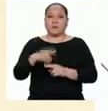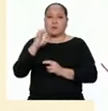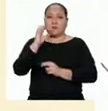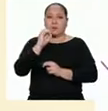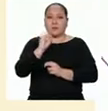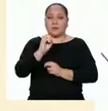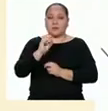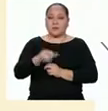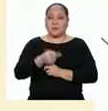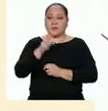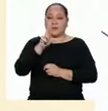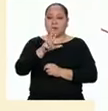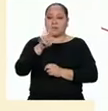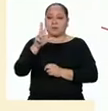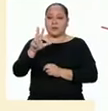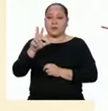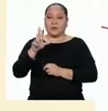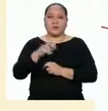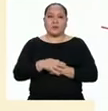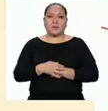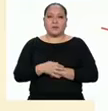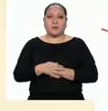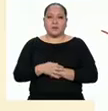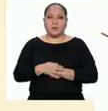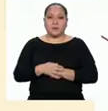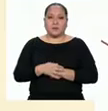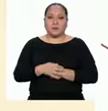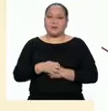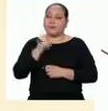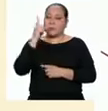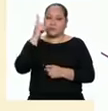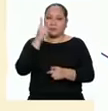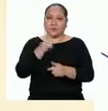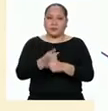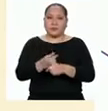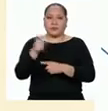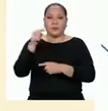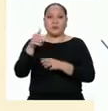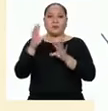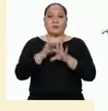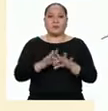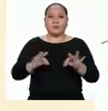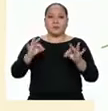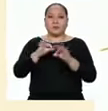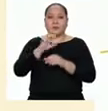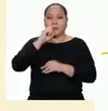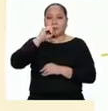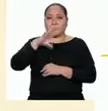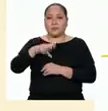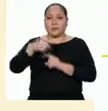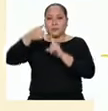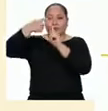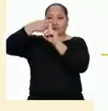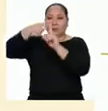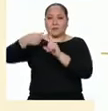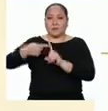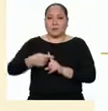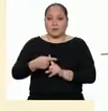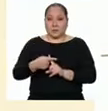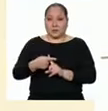en 33 centésimos. Así es importante precisar que la suma de las